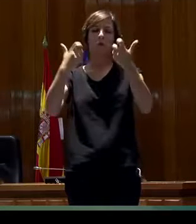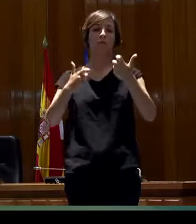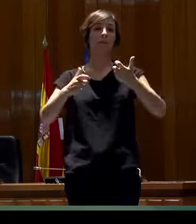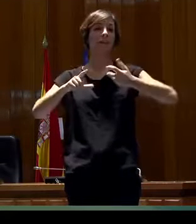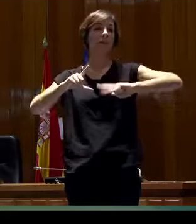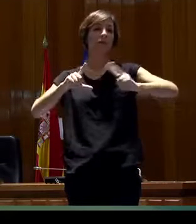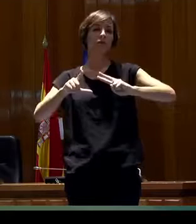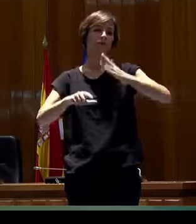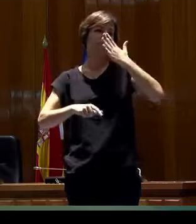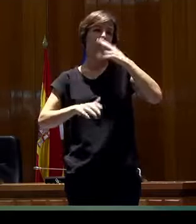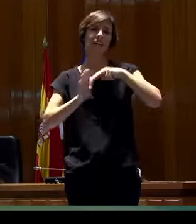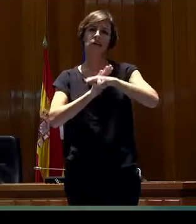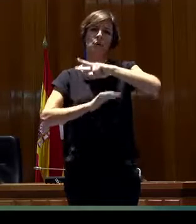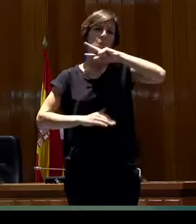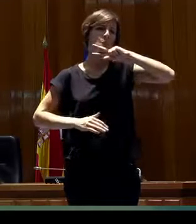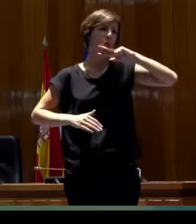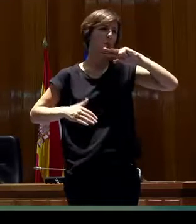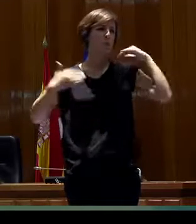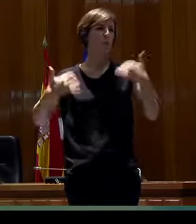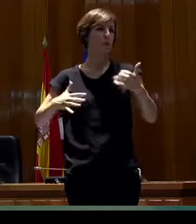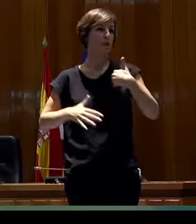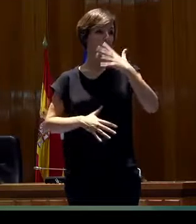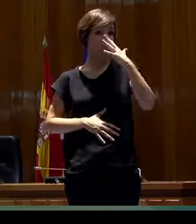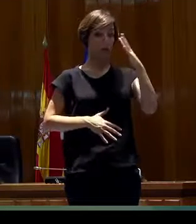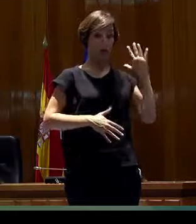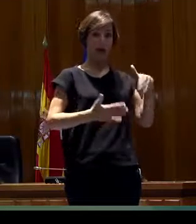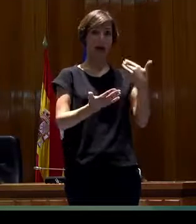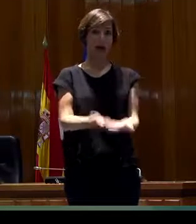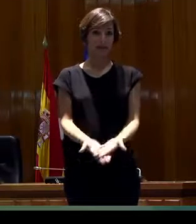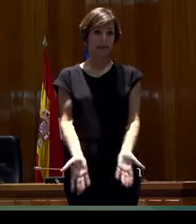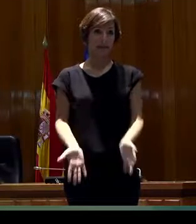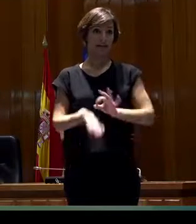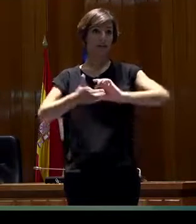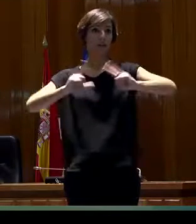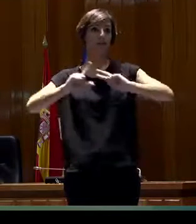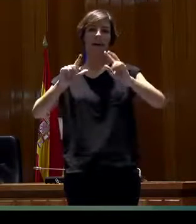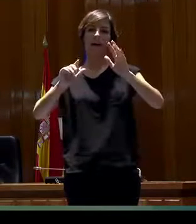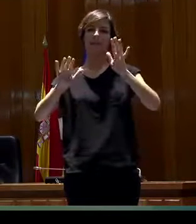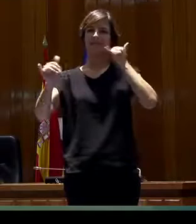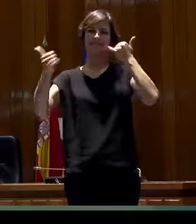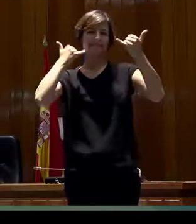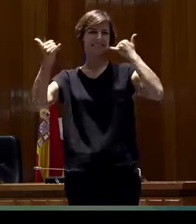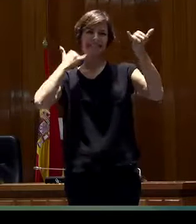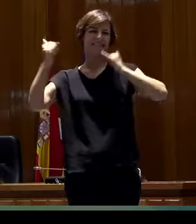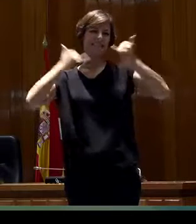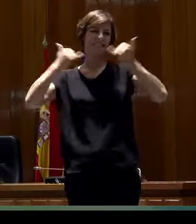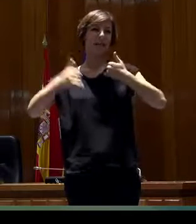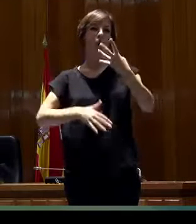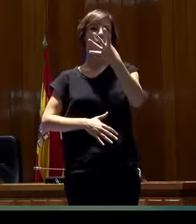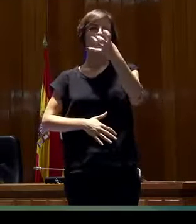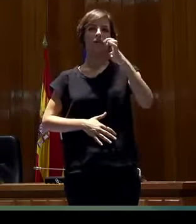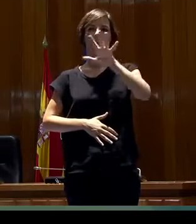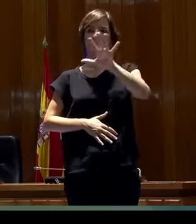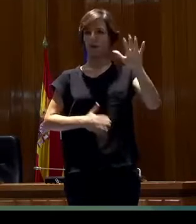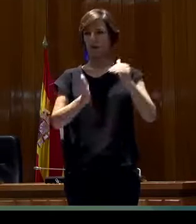valor incalculable. En los más de 5 años que llevamos de servicio, se han recibido más de